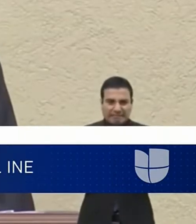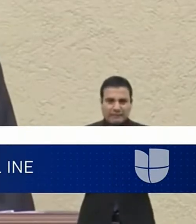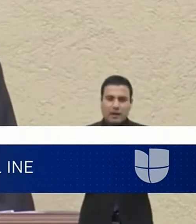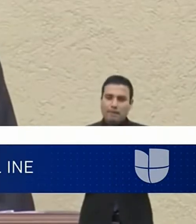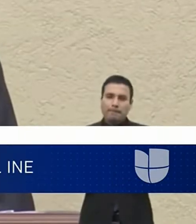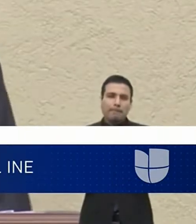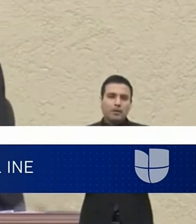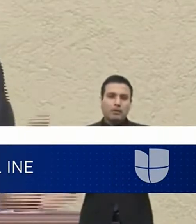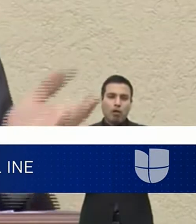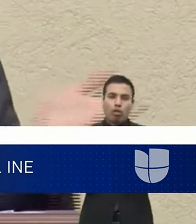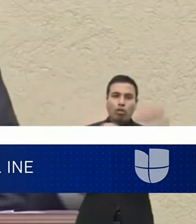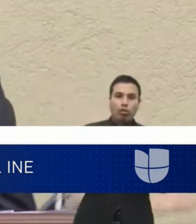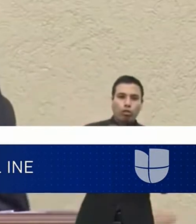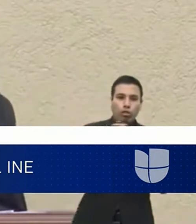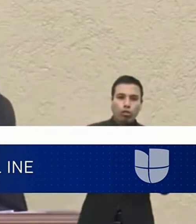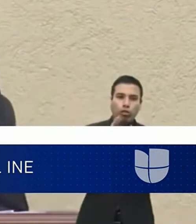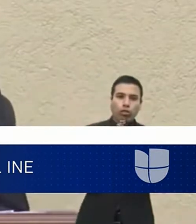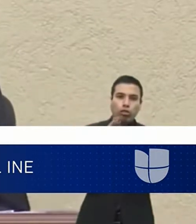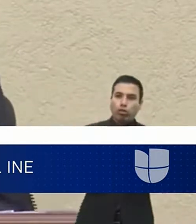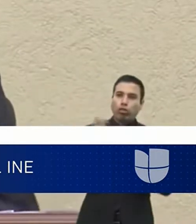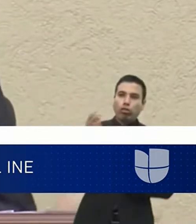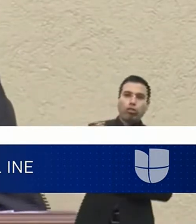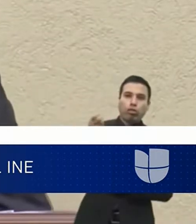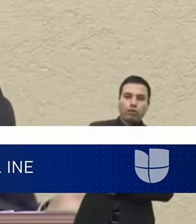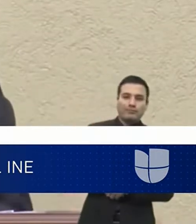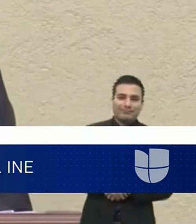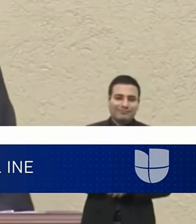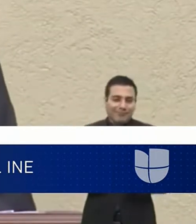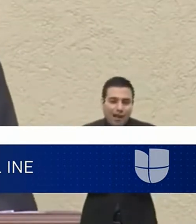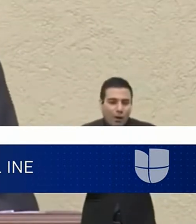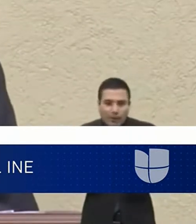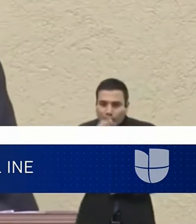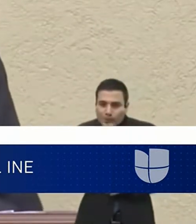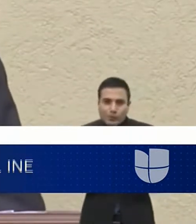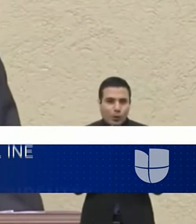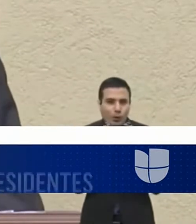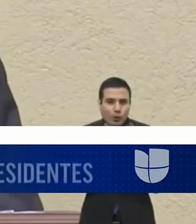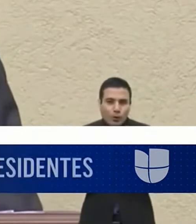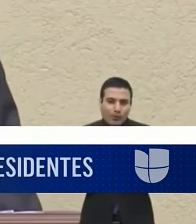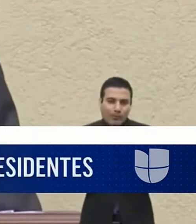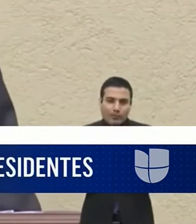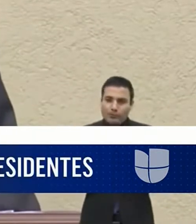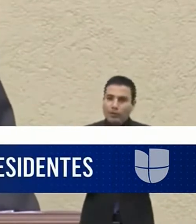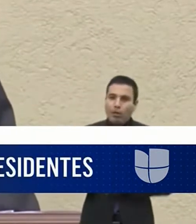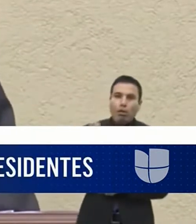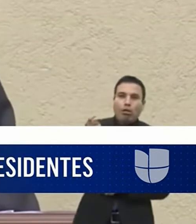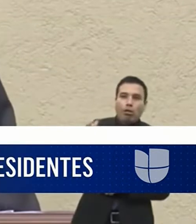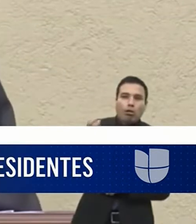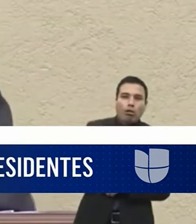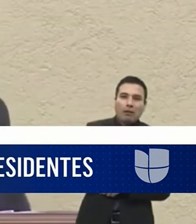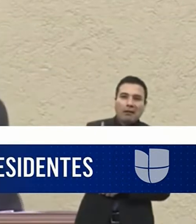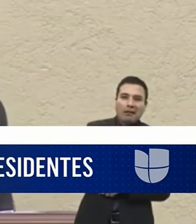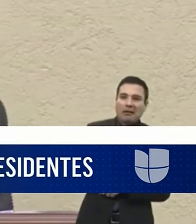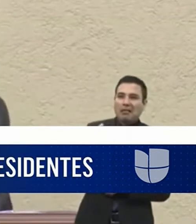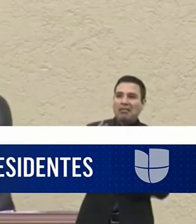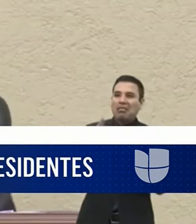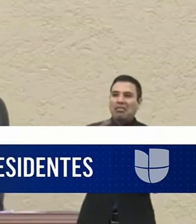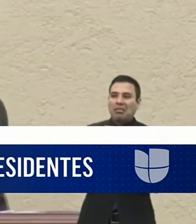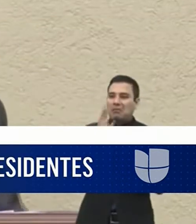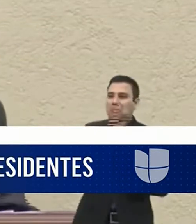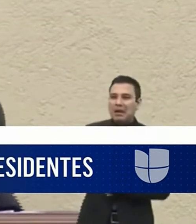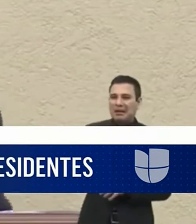que, como hemos visto en esta sesión, han tratado y tratan de construir una verdad alternativa señalando que el INE